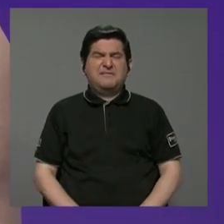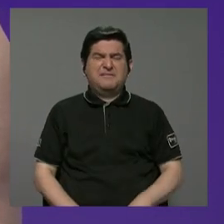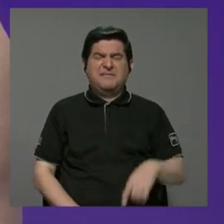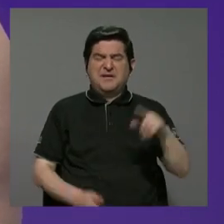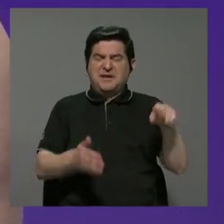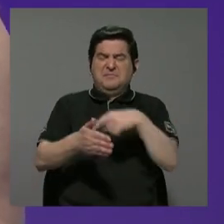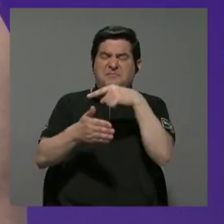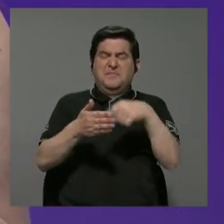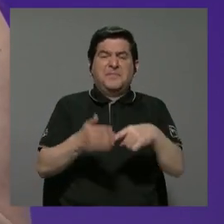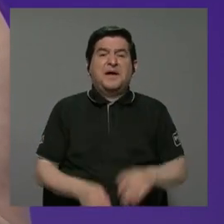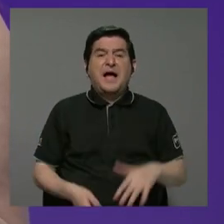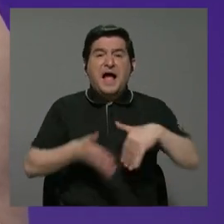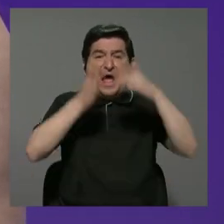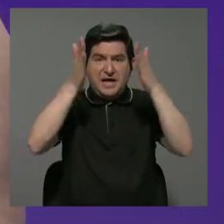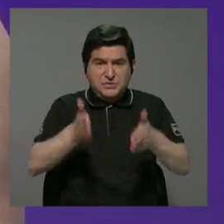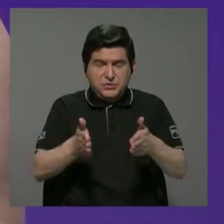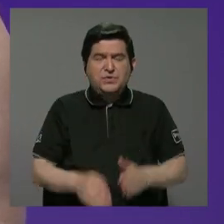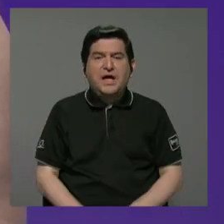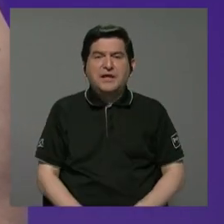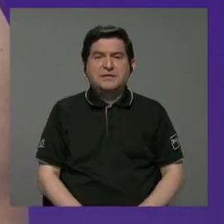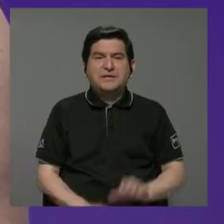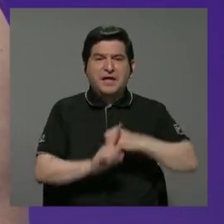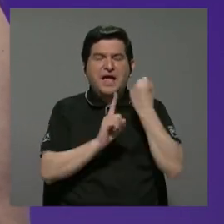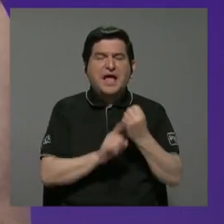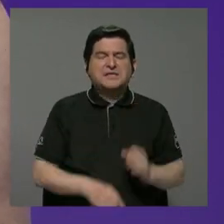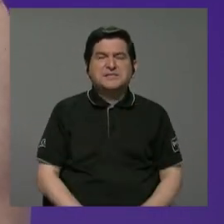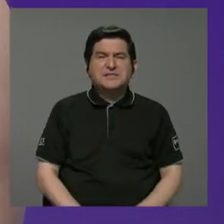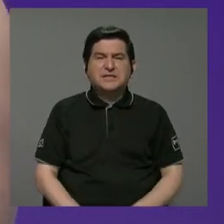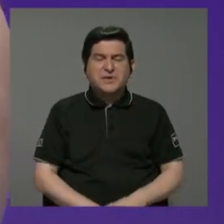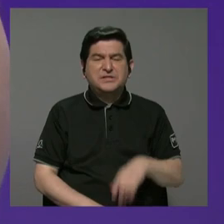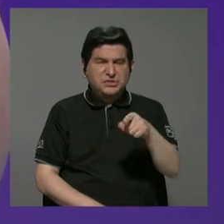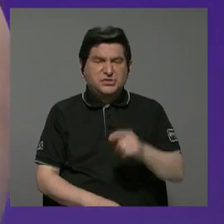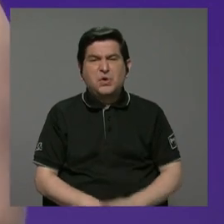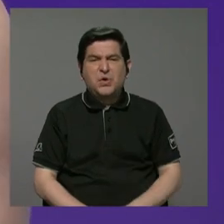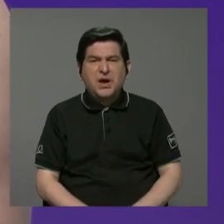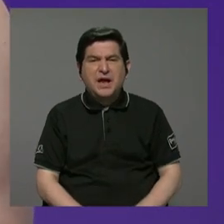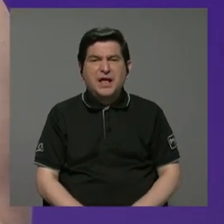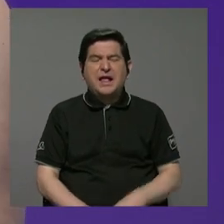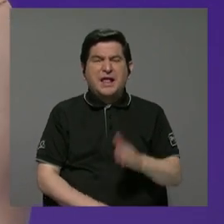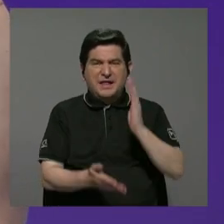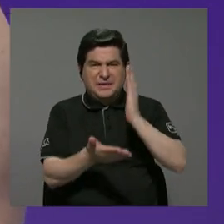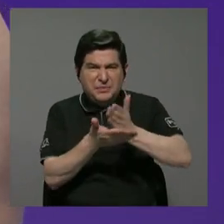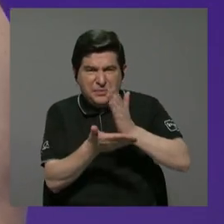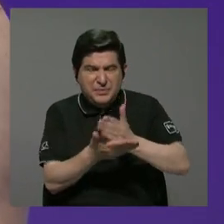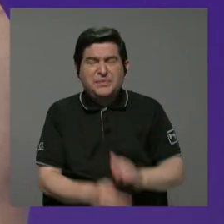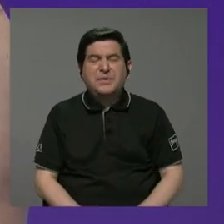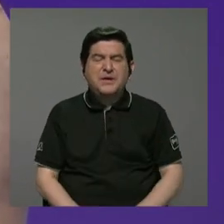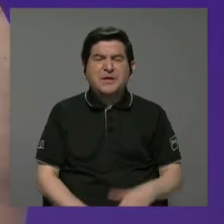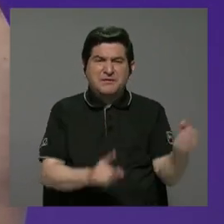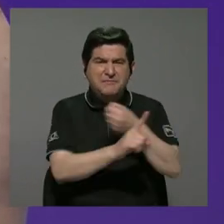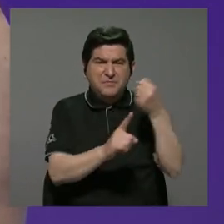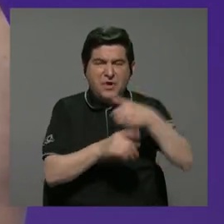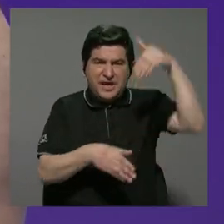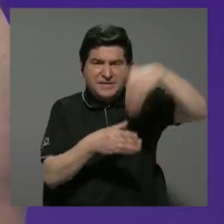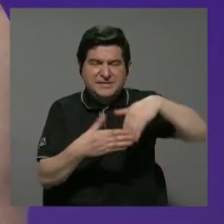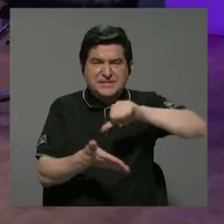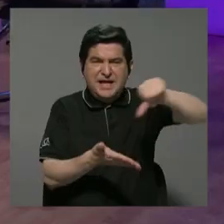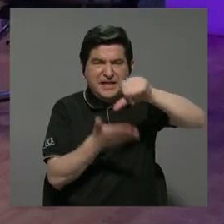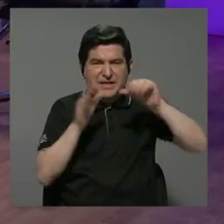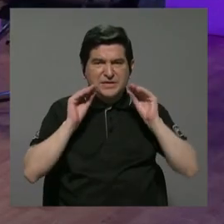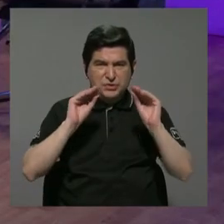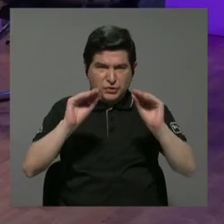personas estudiantes respecto a las situaciones de bullying, respecto a las situaciones de violencia que se viven en los centros